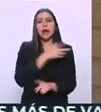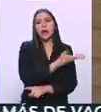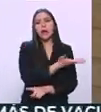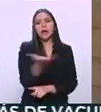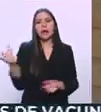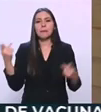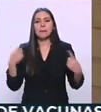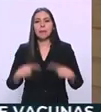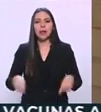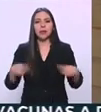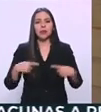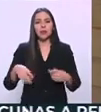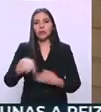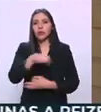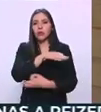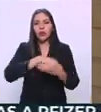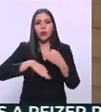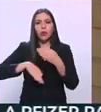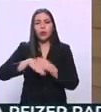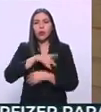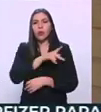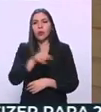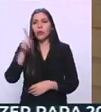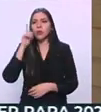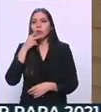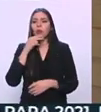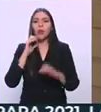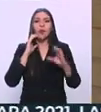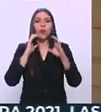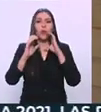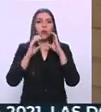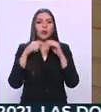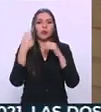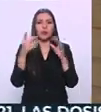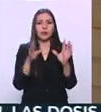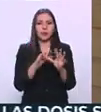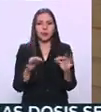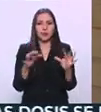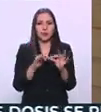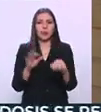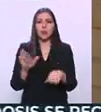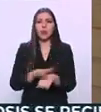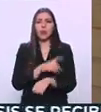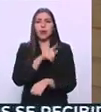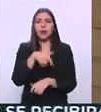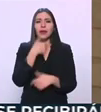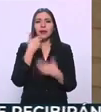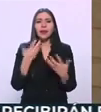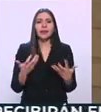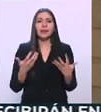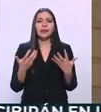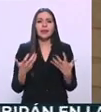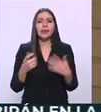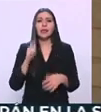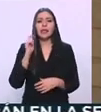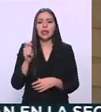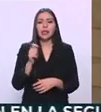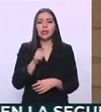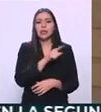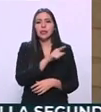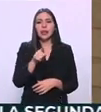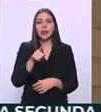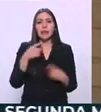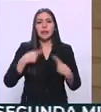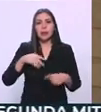con las ciudadanas, los ciudadanos, porque lo que generalmente esperamos de los científicos desde la